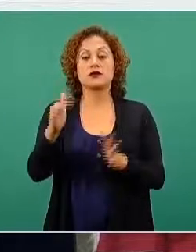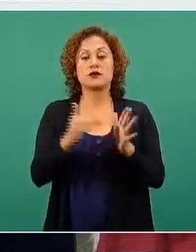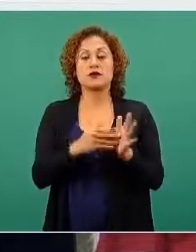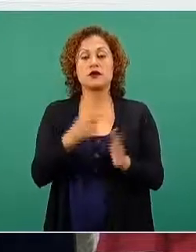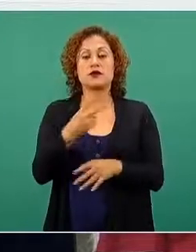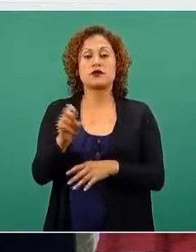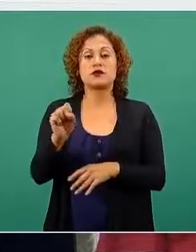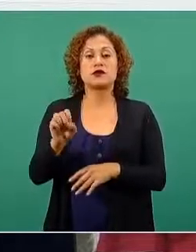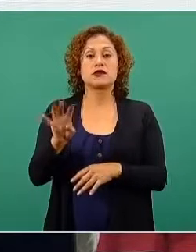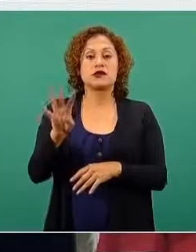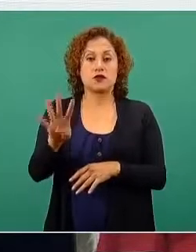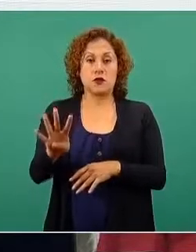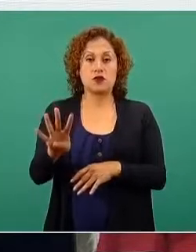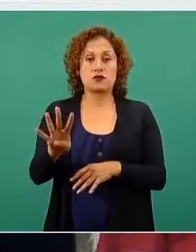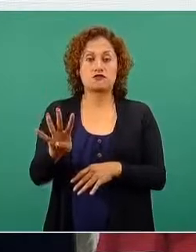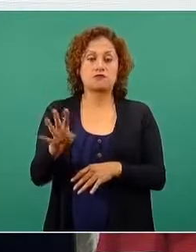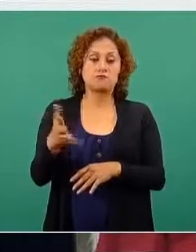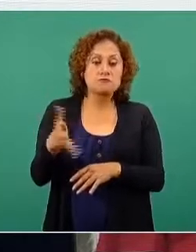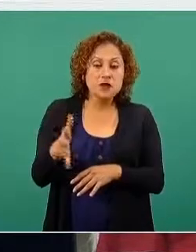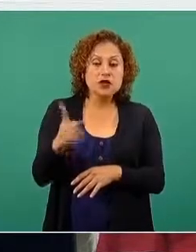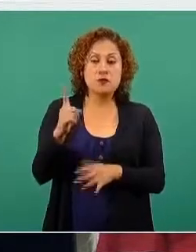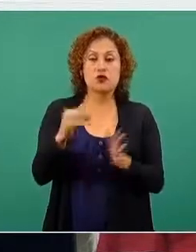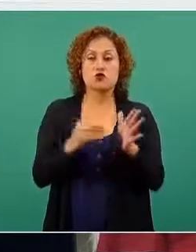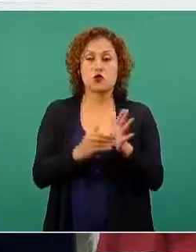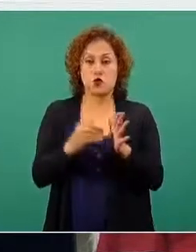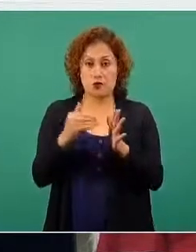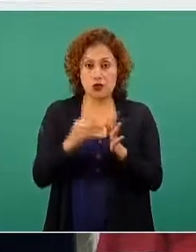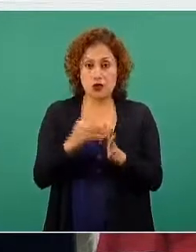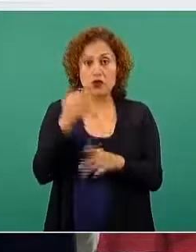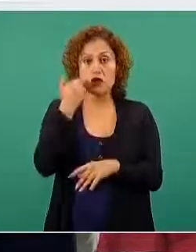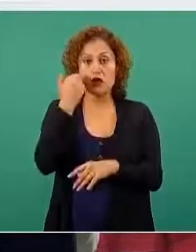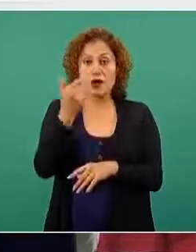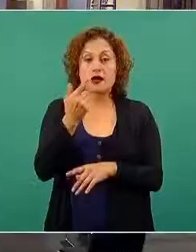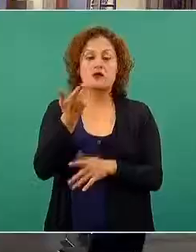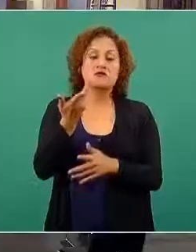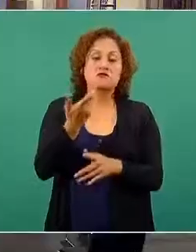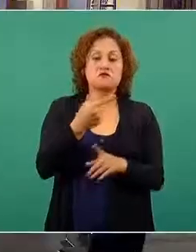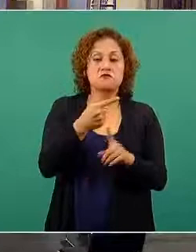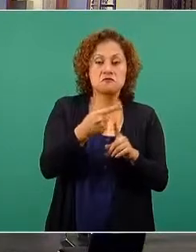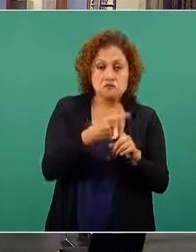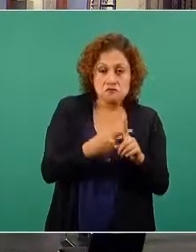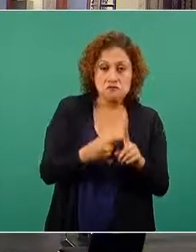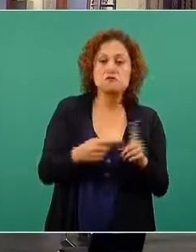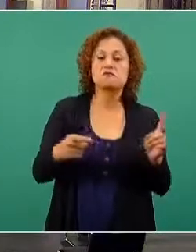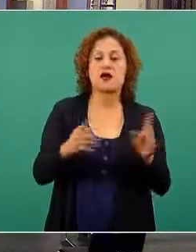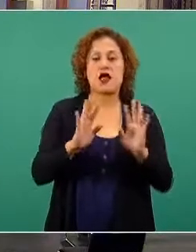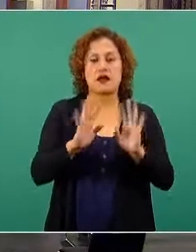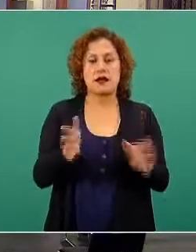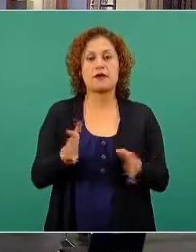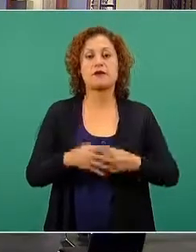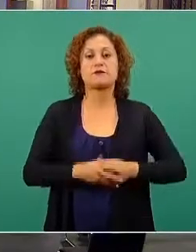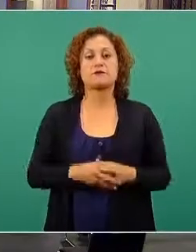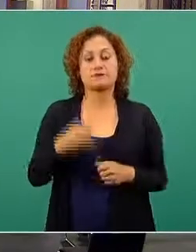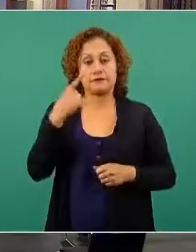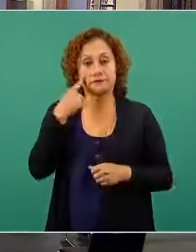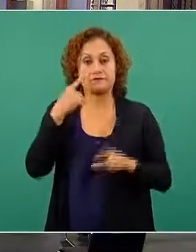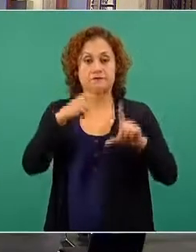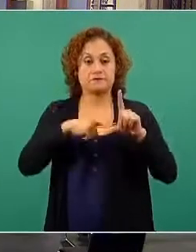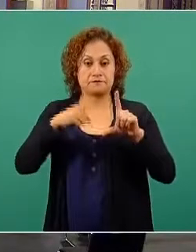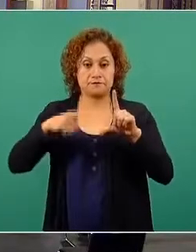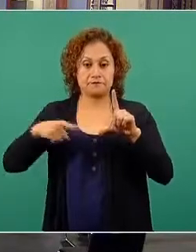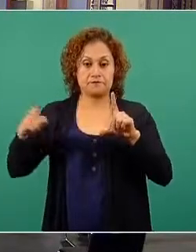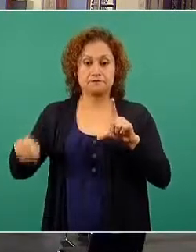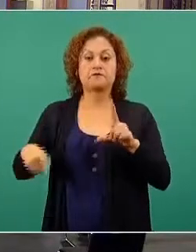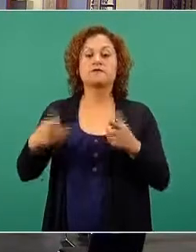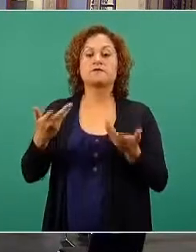745,264, 3/4 partes de 1.000.000 de las personas ya vacunadas esta semana. Vamos a verlo de manera gráfica en 3 mapas.